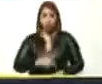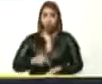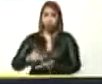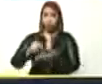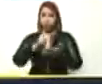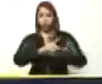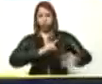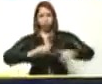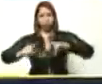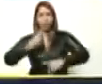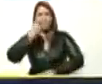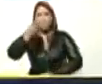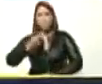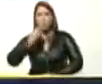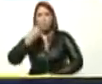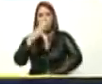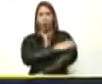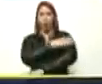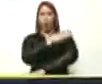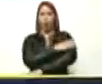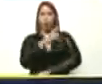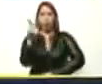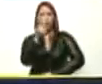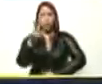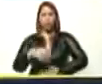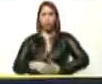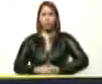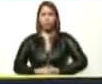dirigentes políticos, de la oposición venezolana,